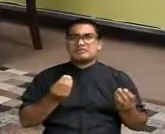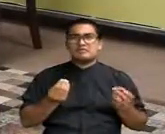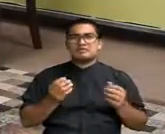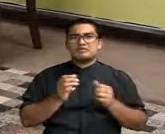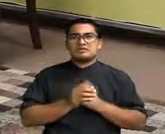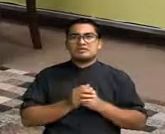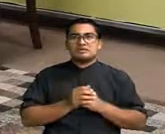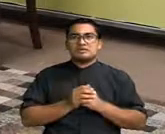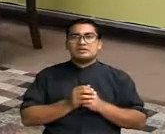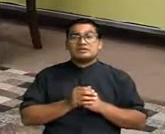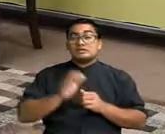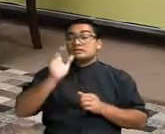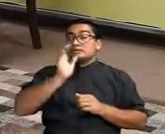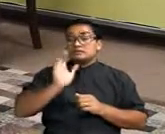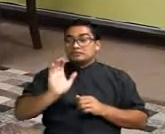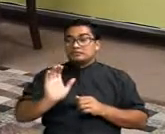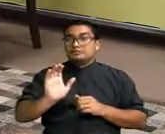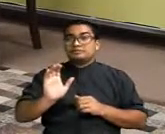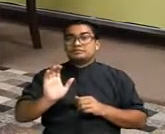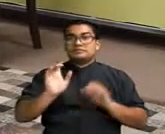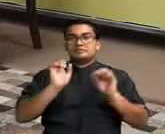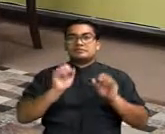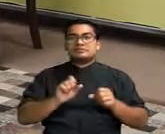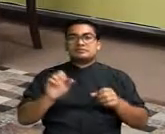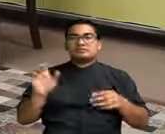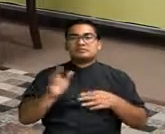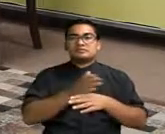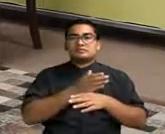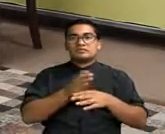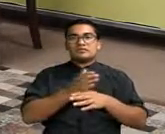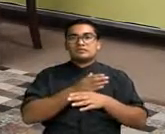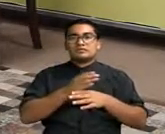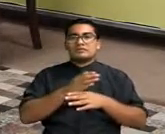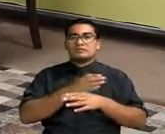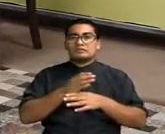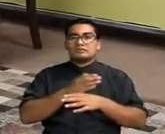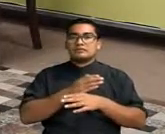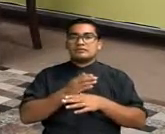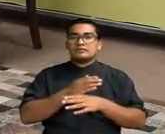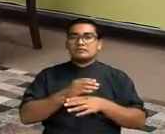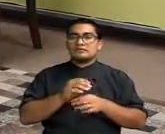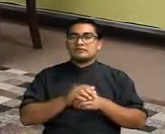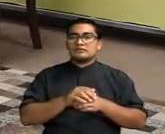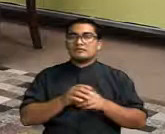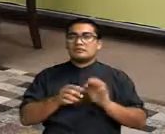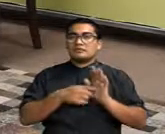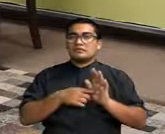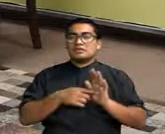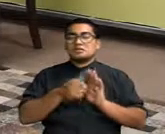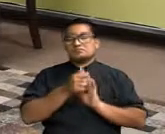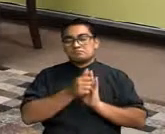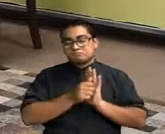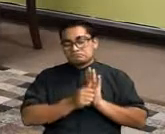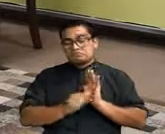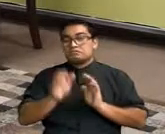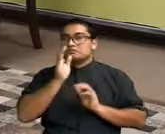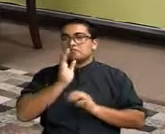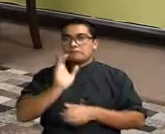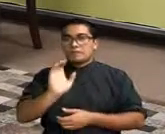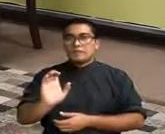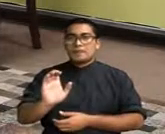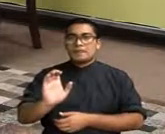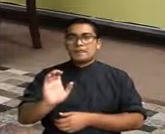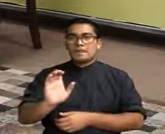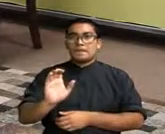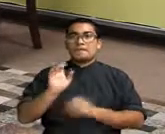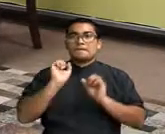En los niños pueden variar un poquito por su condición de niño, pues quizás, por ejemplo, una depresión, tal vez el niño puede presentar